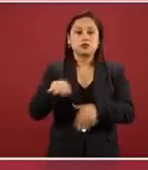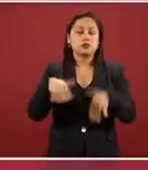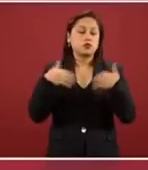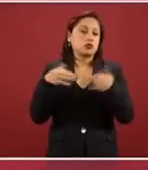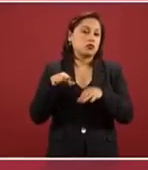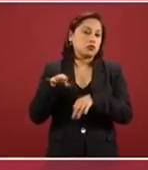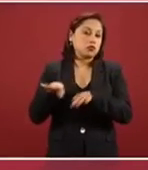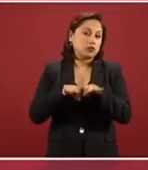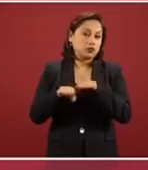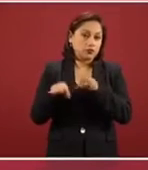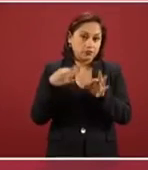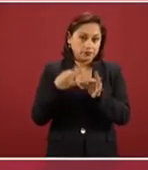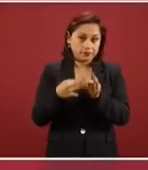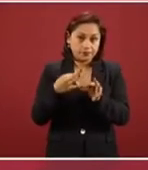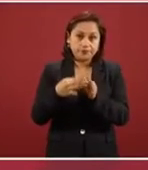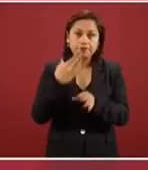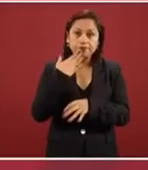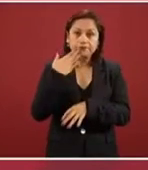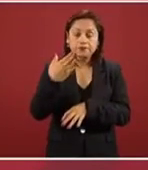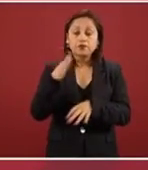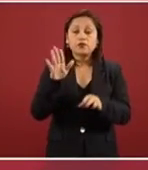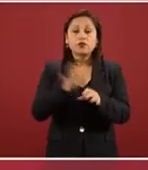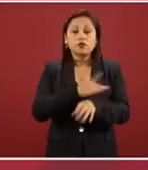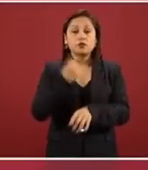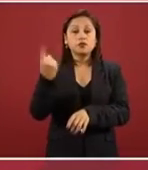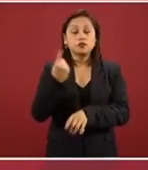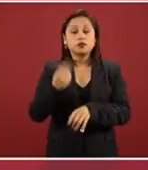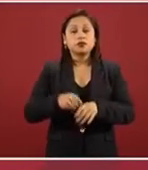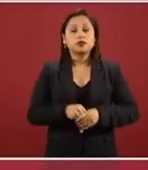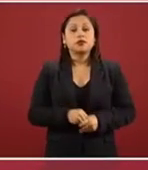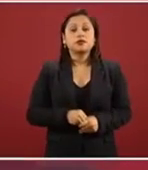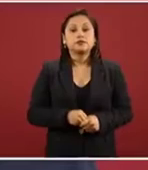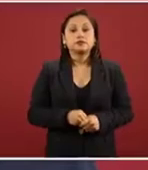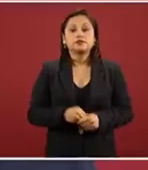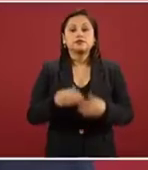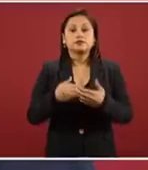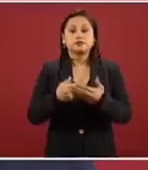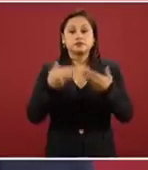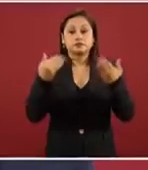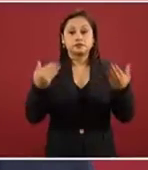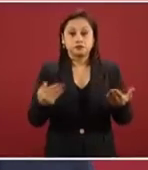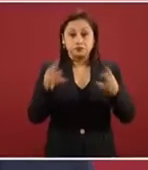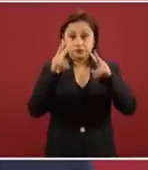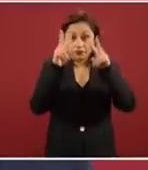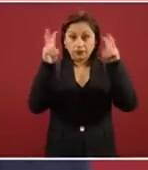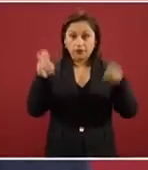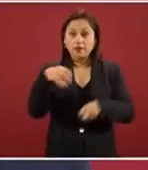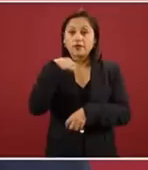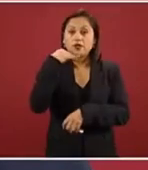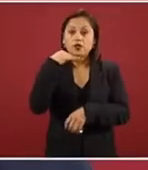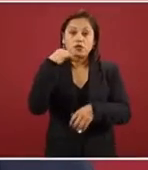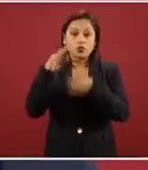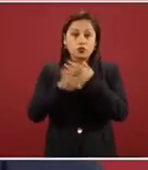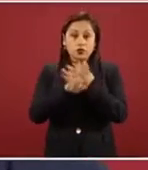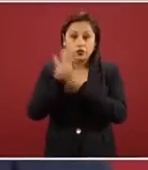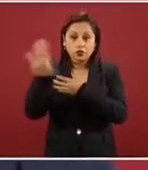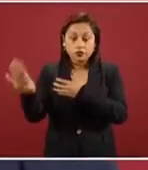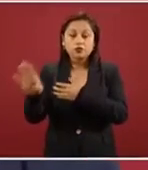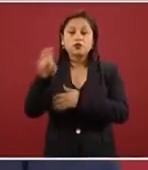porque decidimos, como parte de la estrategia de combate a la corrupción y de